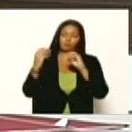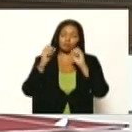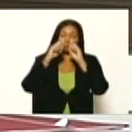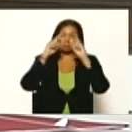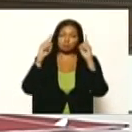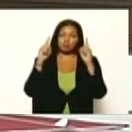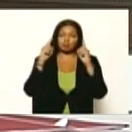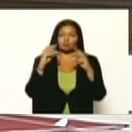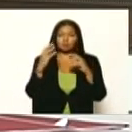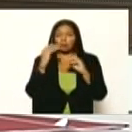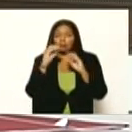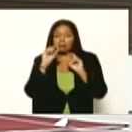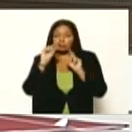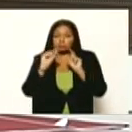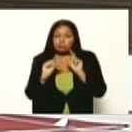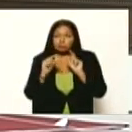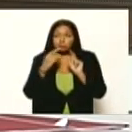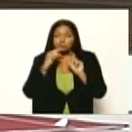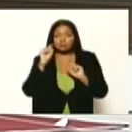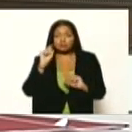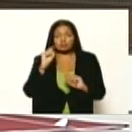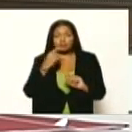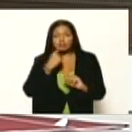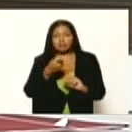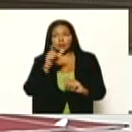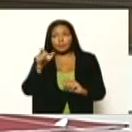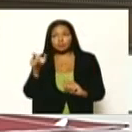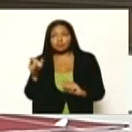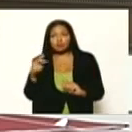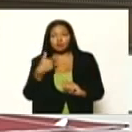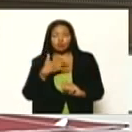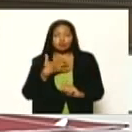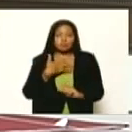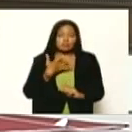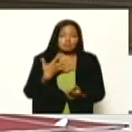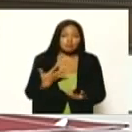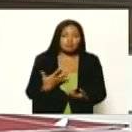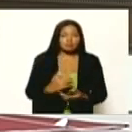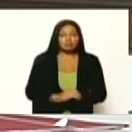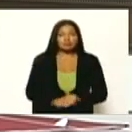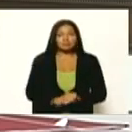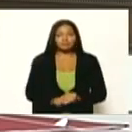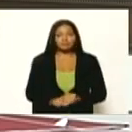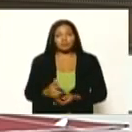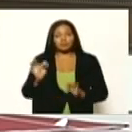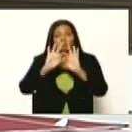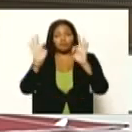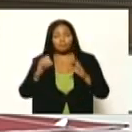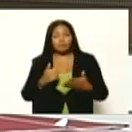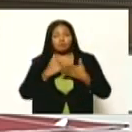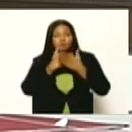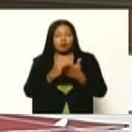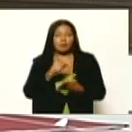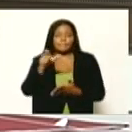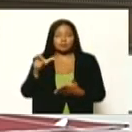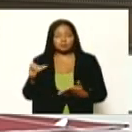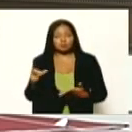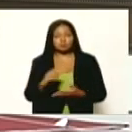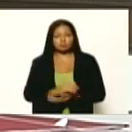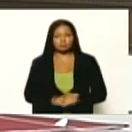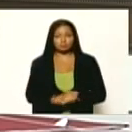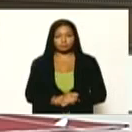despertando, casi sí. ni hablaba, que yo necesitaba decirle a la gente por lo que yo pasé, que era sí. mi forma de ayudar a la gente.